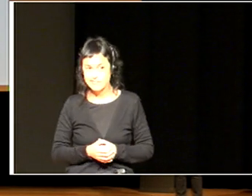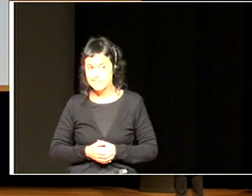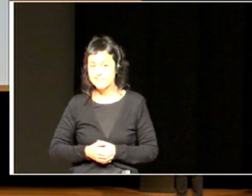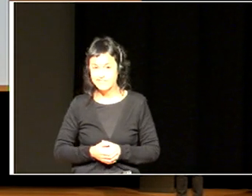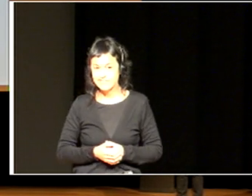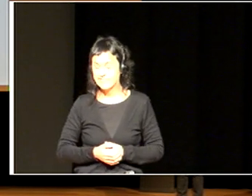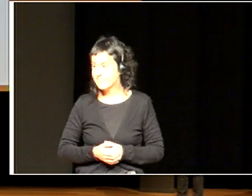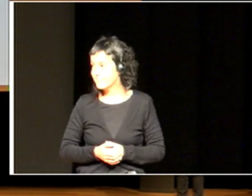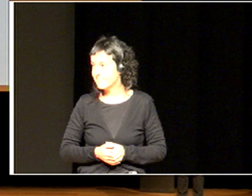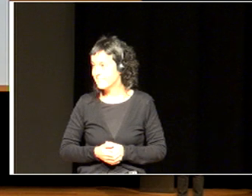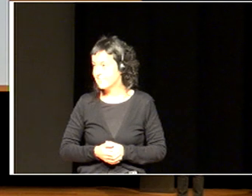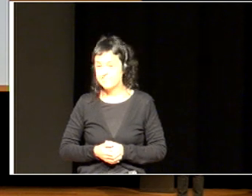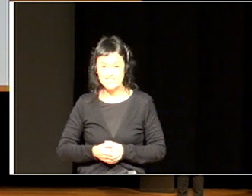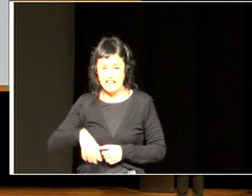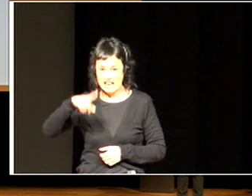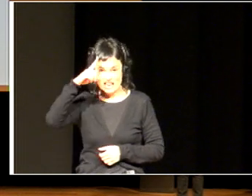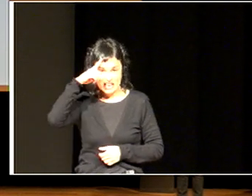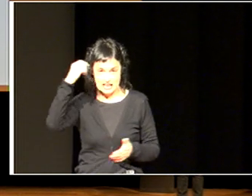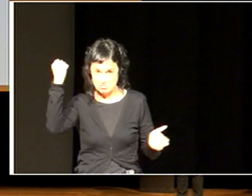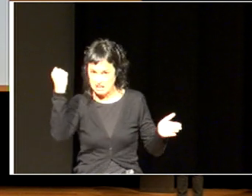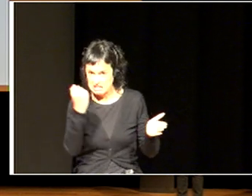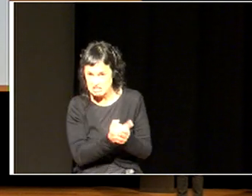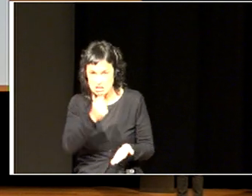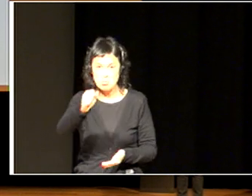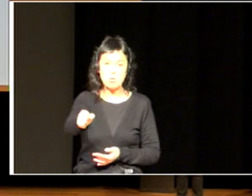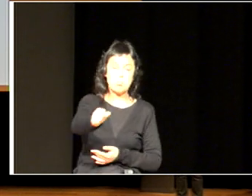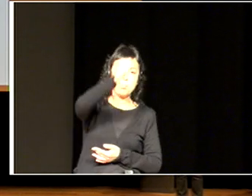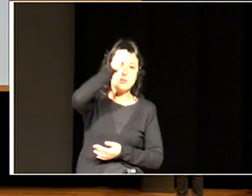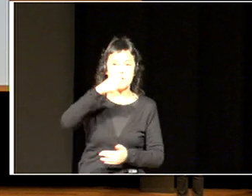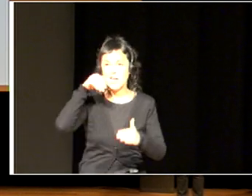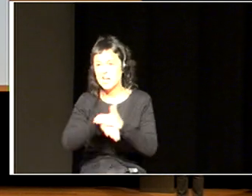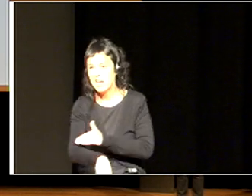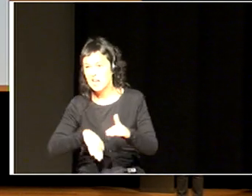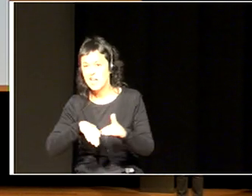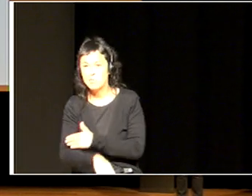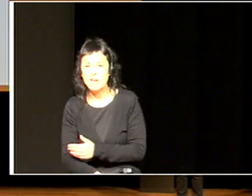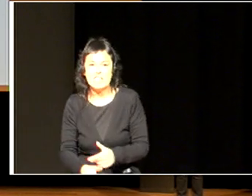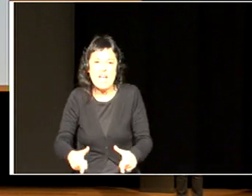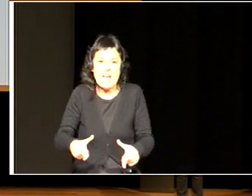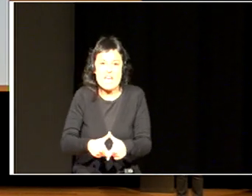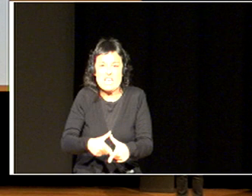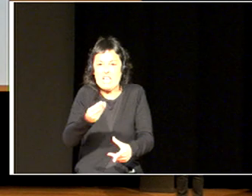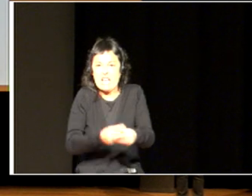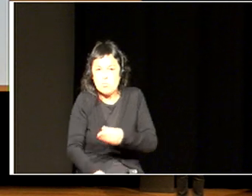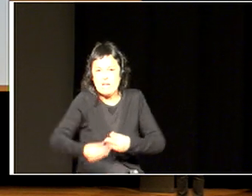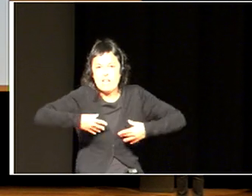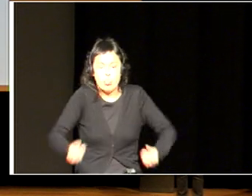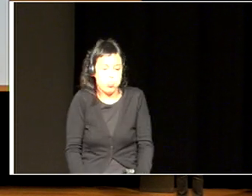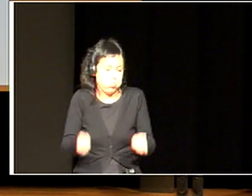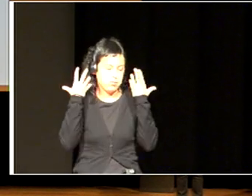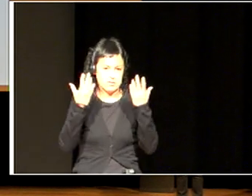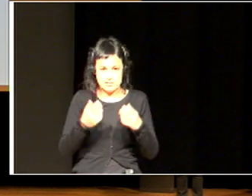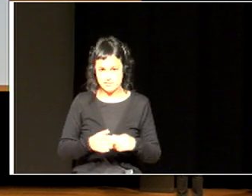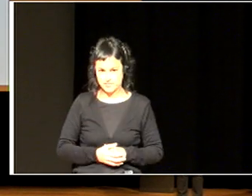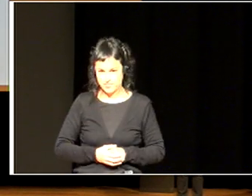vamos la estereotipia la plancha la imprenta y hasta el paritorio te importa un pimiento